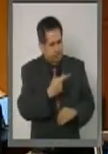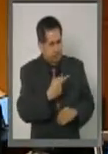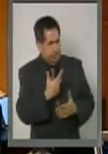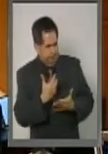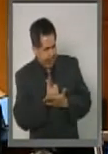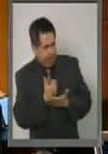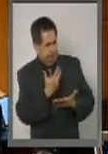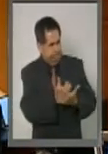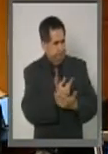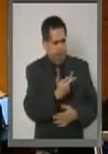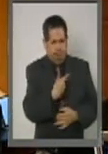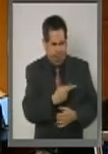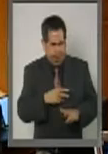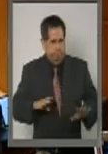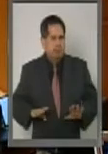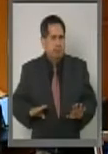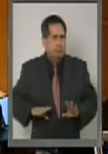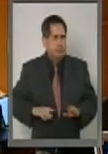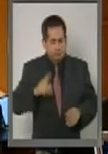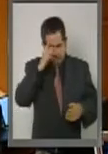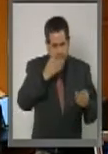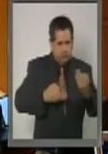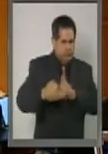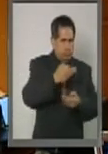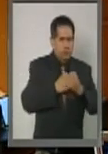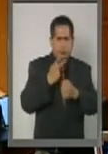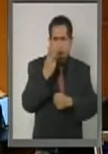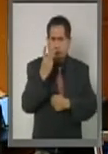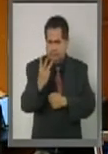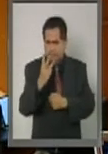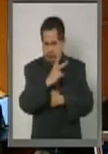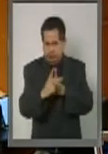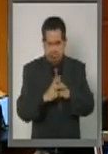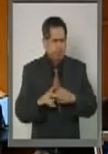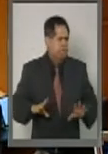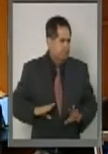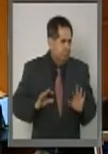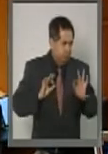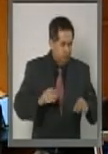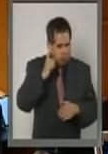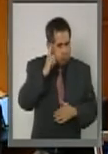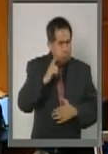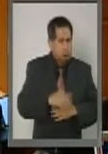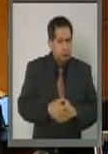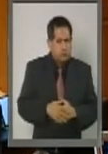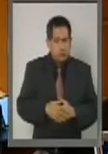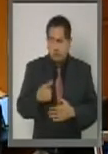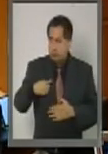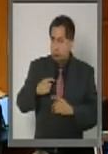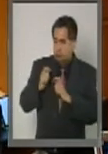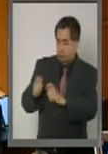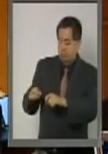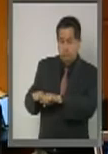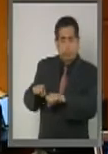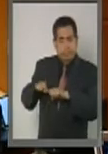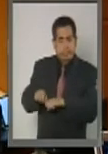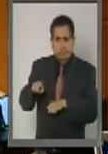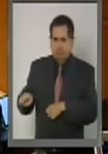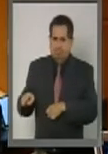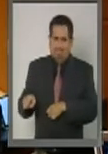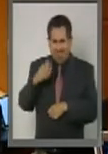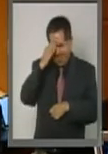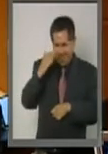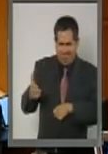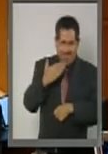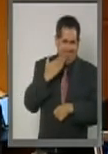ganar, ganar, es decir, con beneficios para los tres países. Estamos siendo representados por un equipo